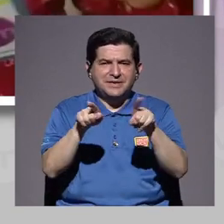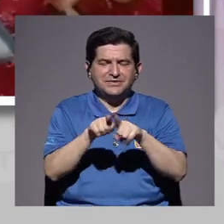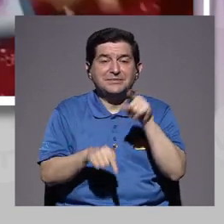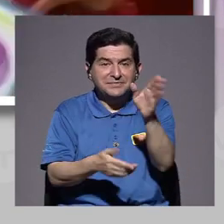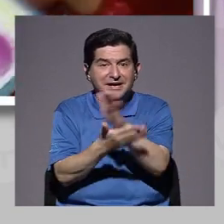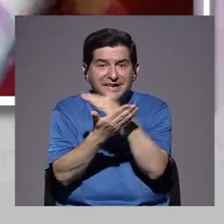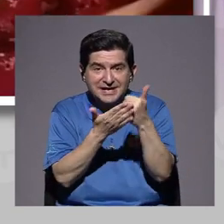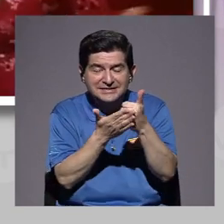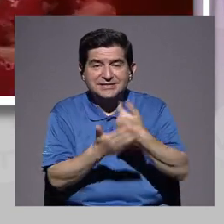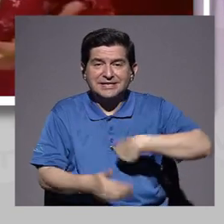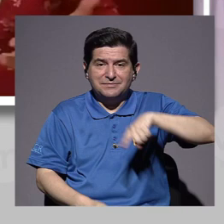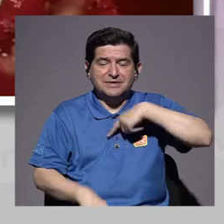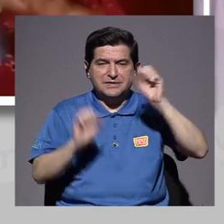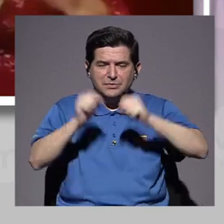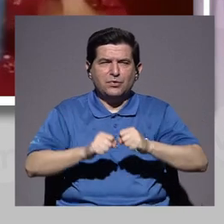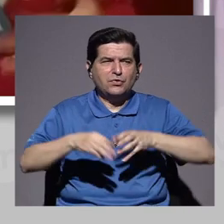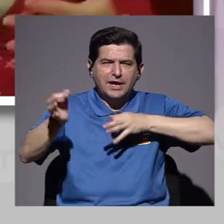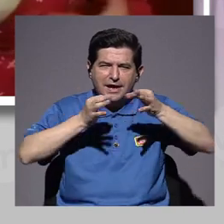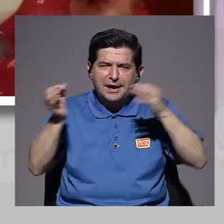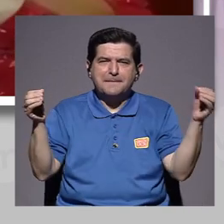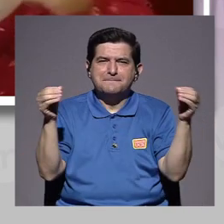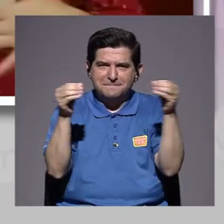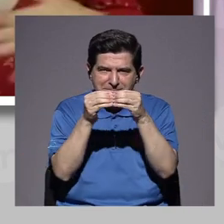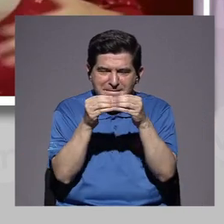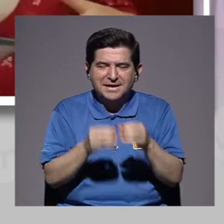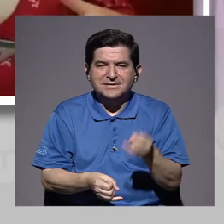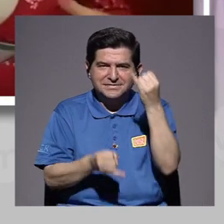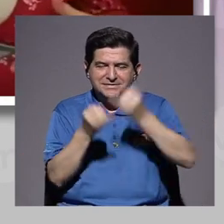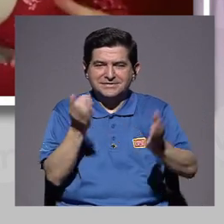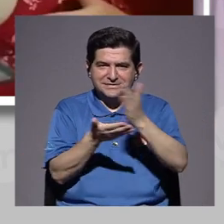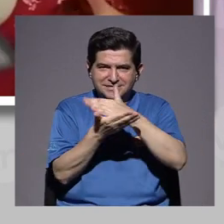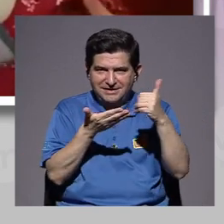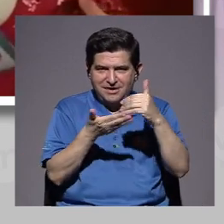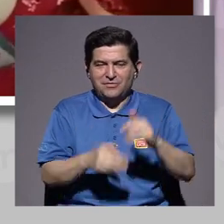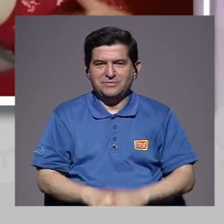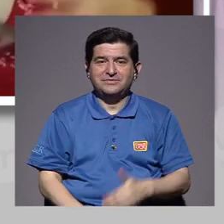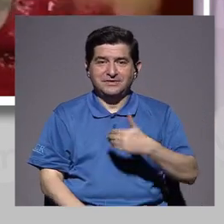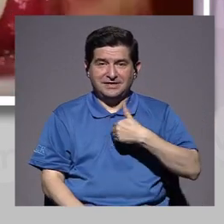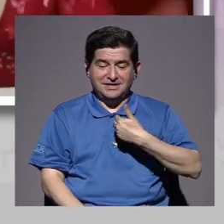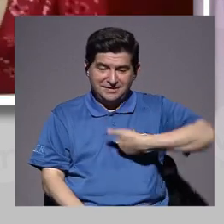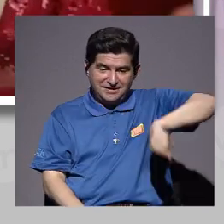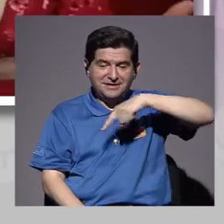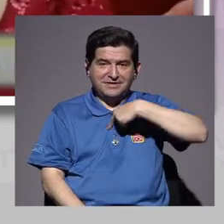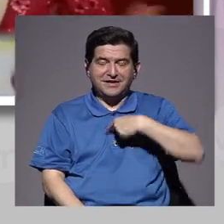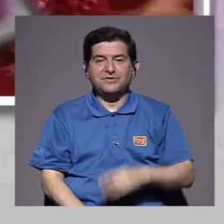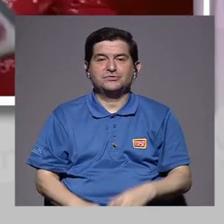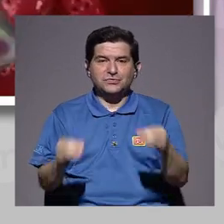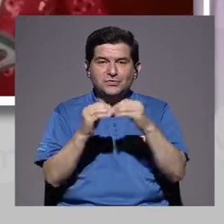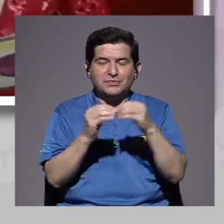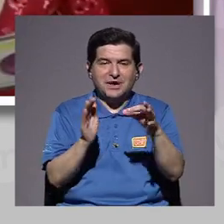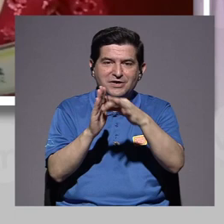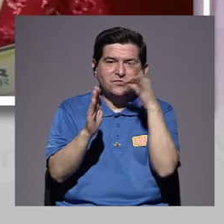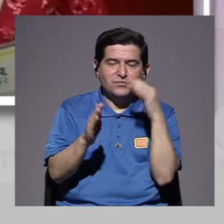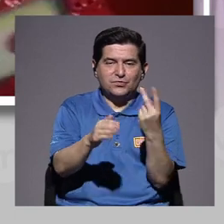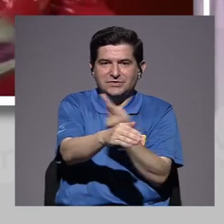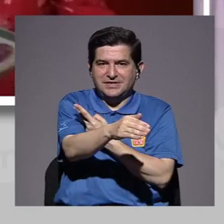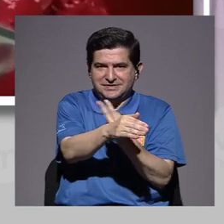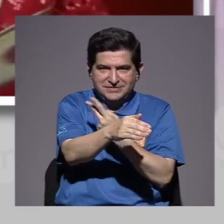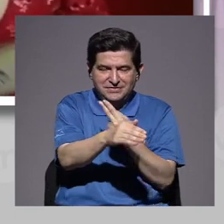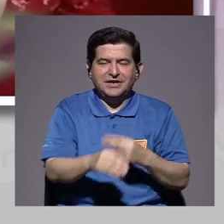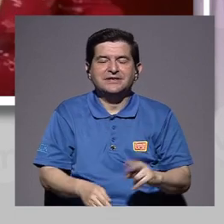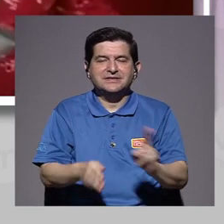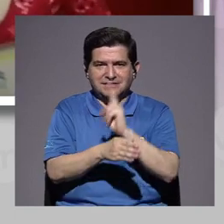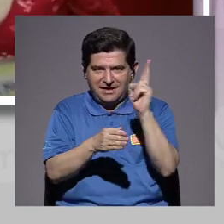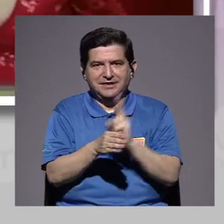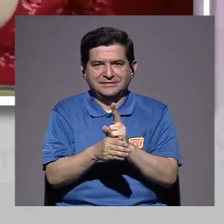yo creo que esta es la parte donde nos podríamos ampliar un poquitito más ahora en nuestro último segmento de cómo podemos consumir más frutas y